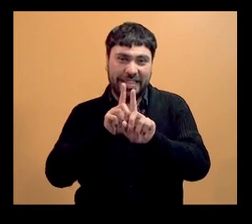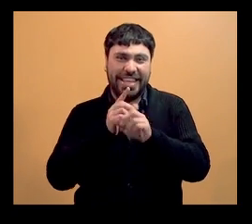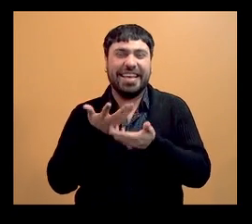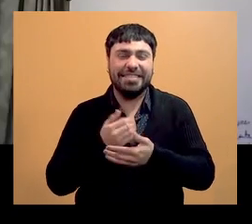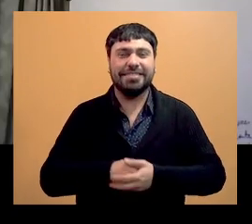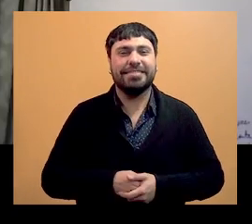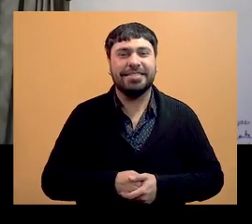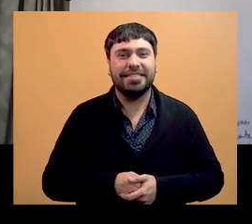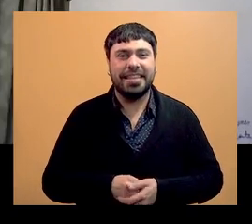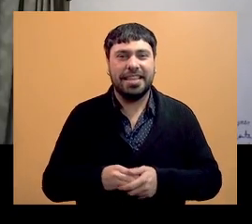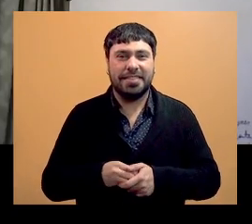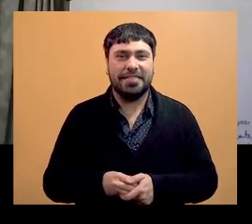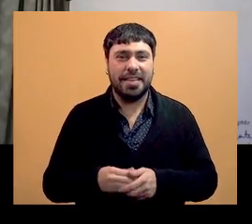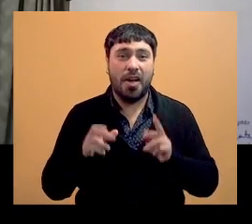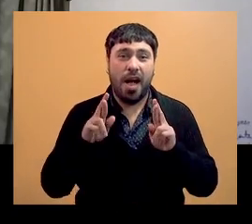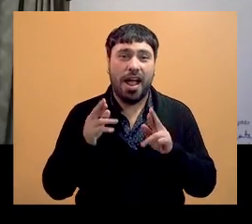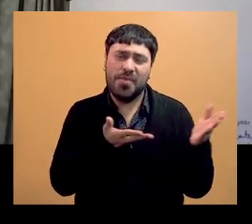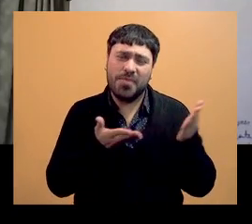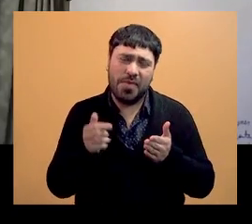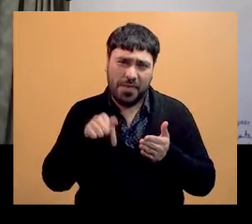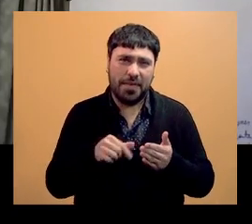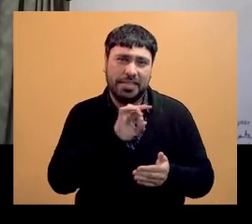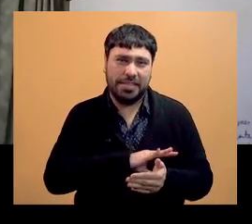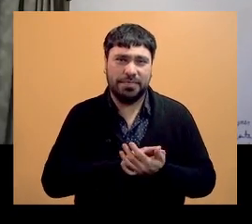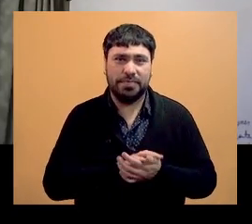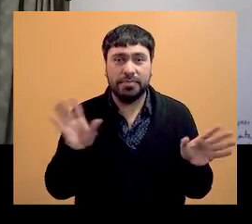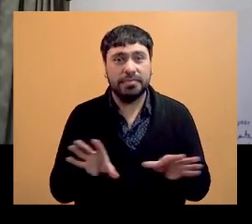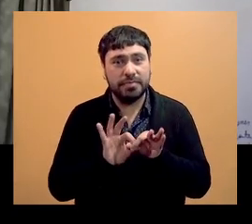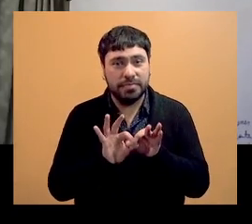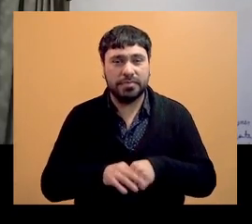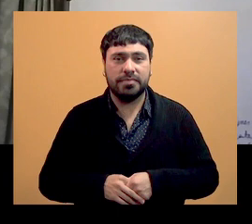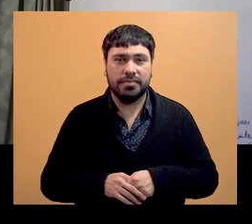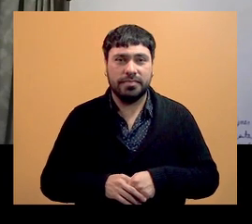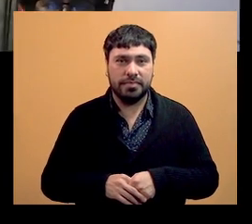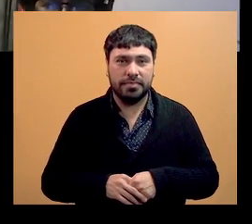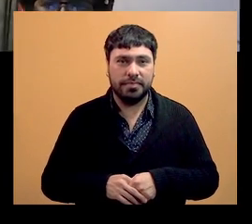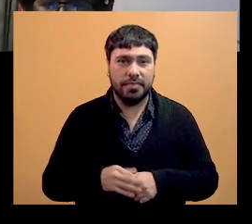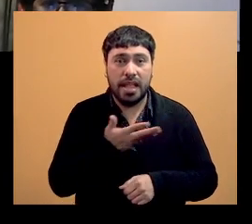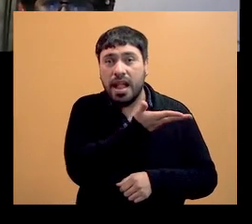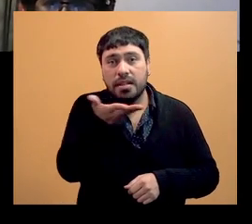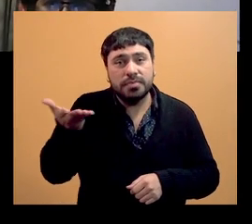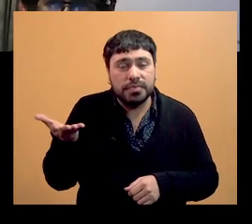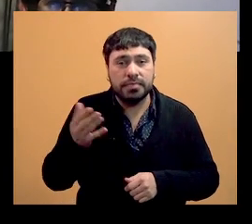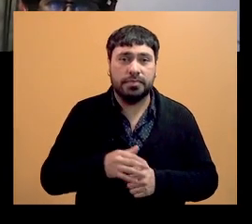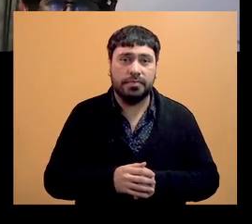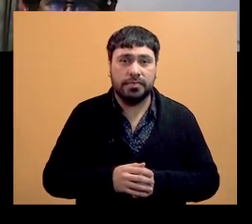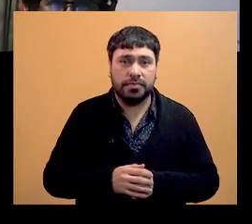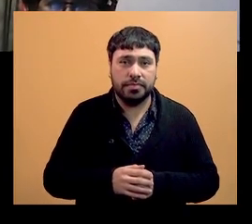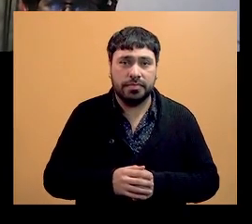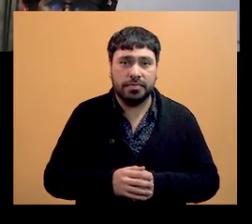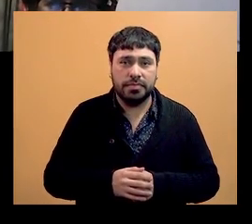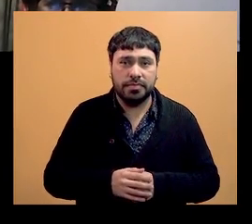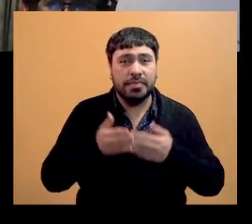que te esperamos por acá, por Chile, pronto. Y agradecer principalmente la participación del público, a nuestro expositor, por su